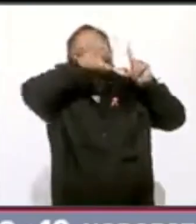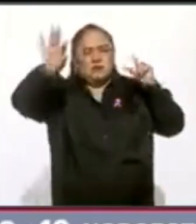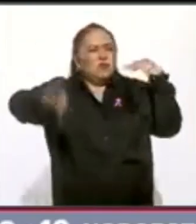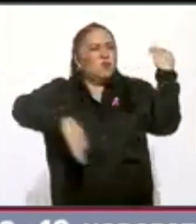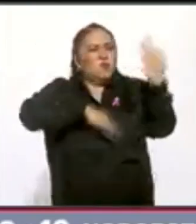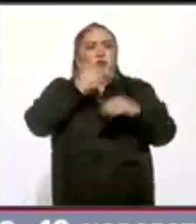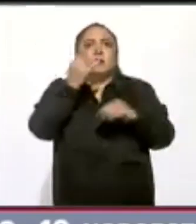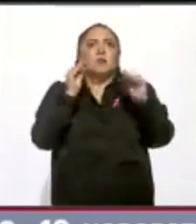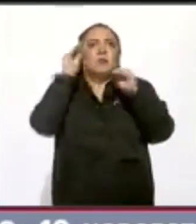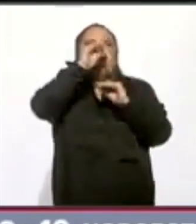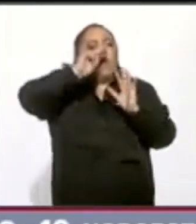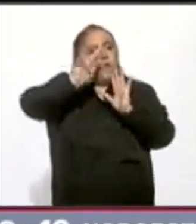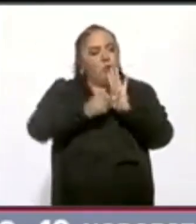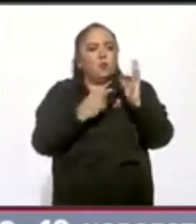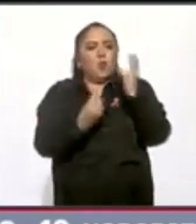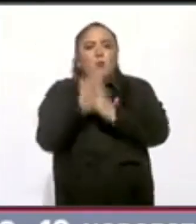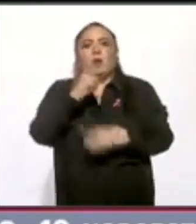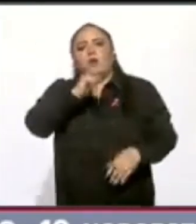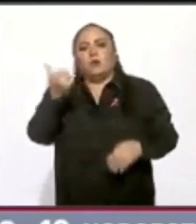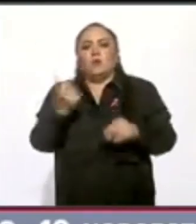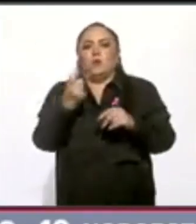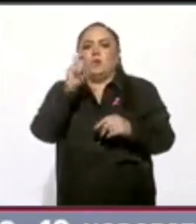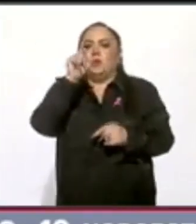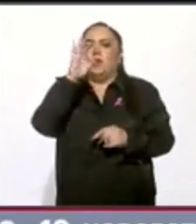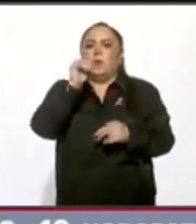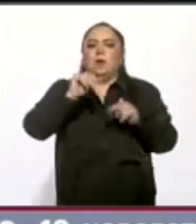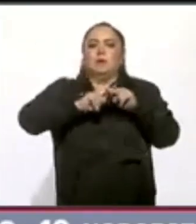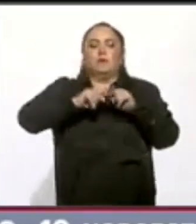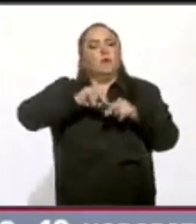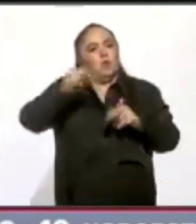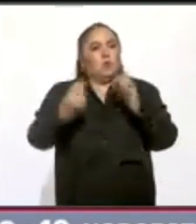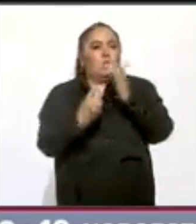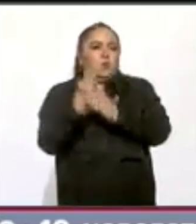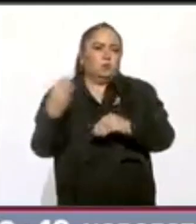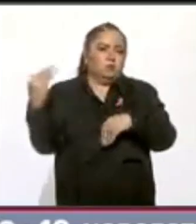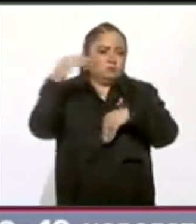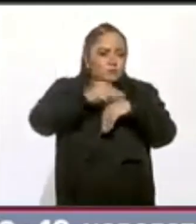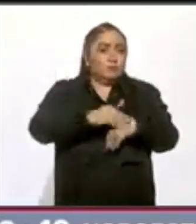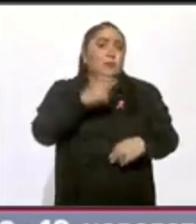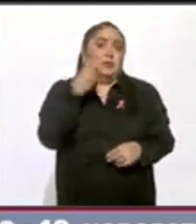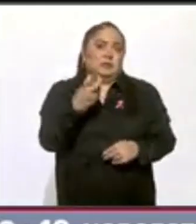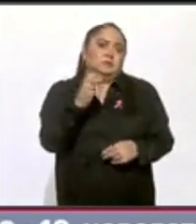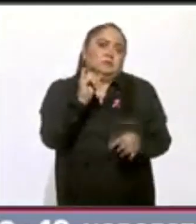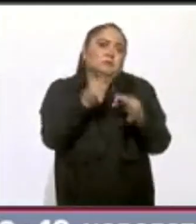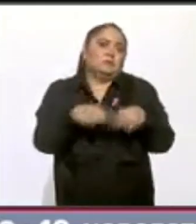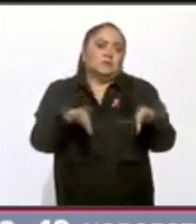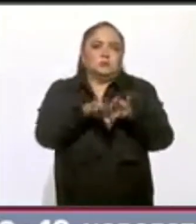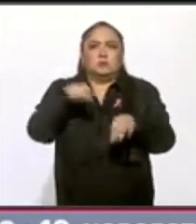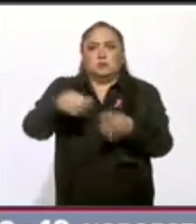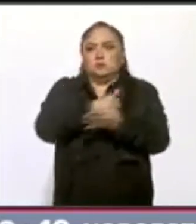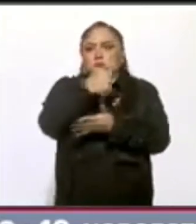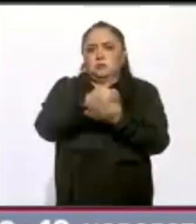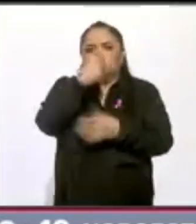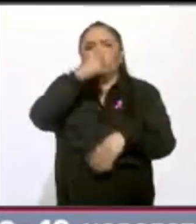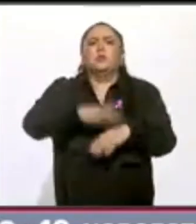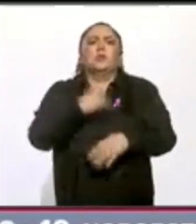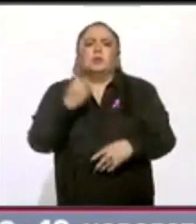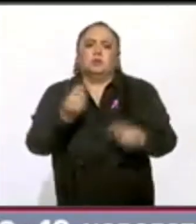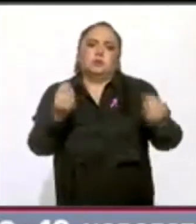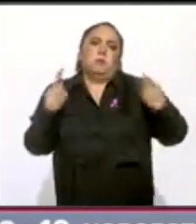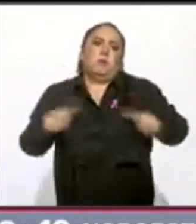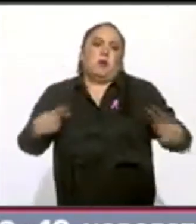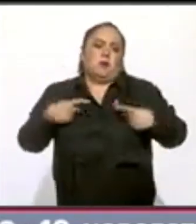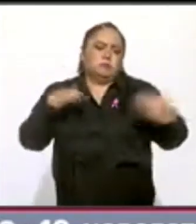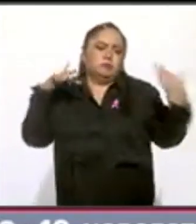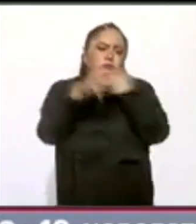y colocando de nuevo y comprando 29 nuevos trenes. Y la movilidad pues es algo fundamental en las ciudades donde se mueve el transporte